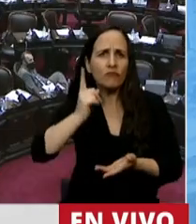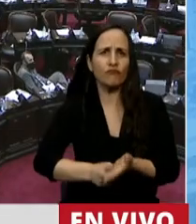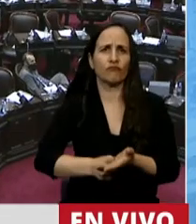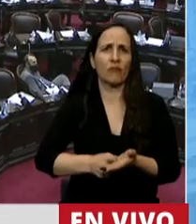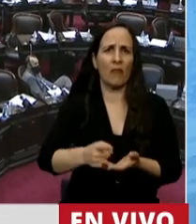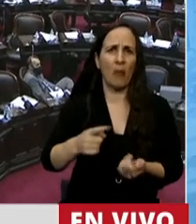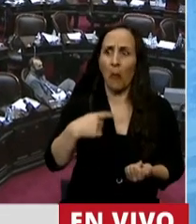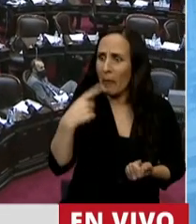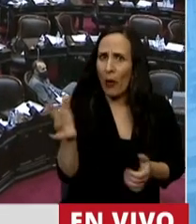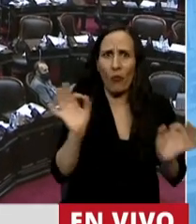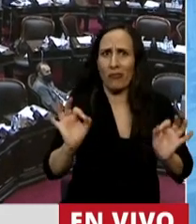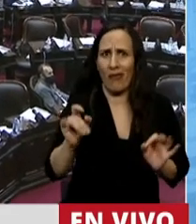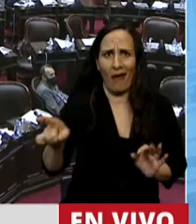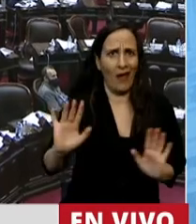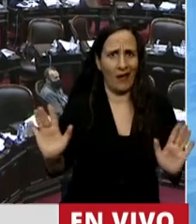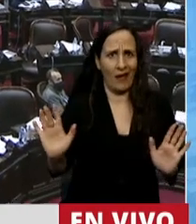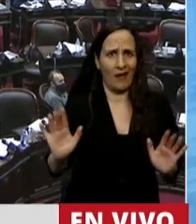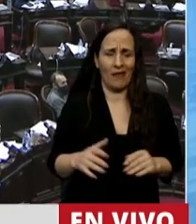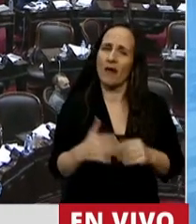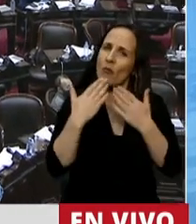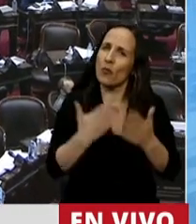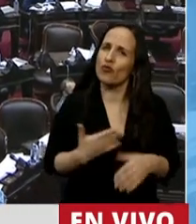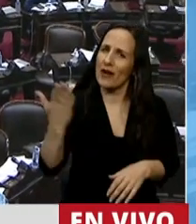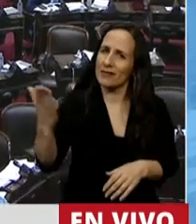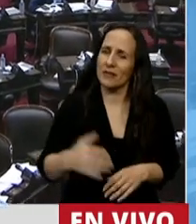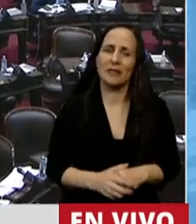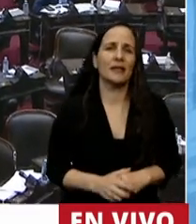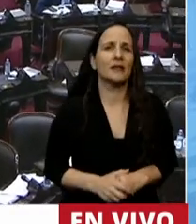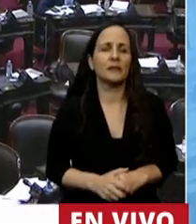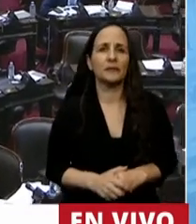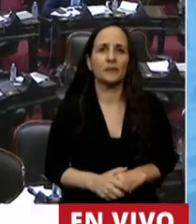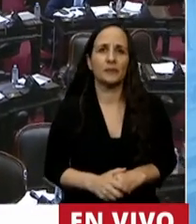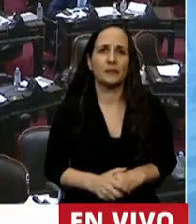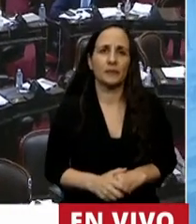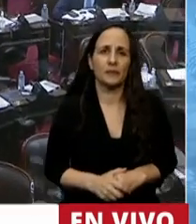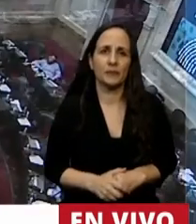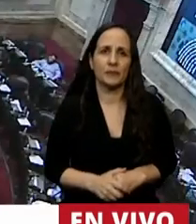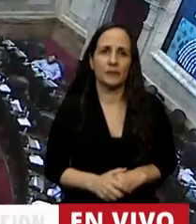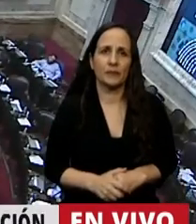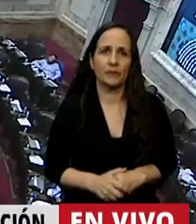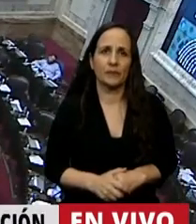consentimiento a la hora de tener sexo o no. Muchas gracias, señor presidente.